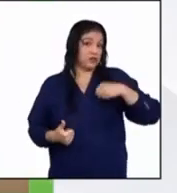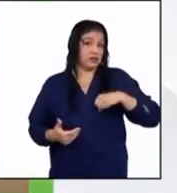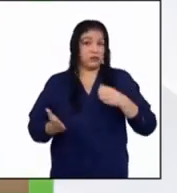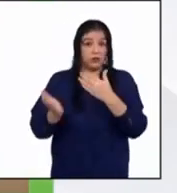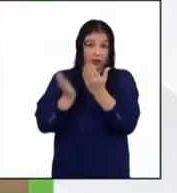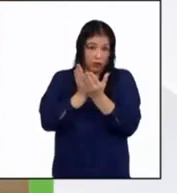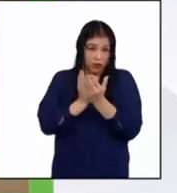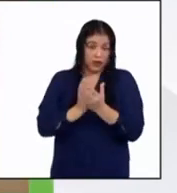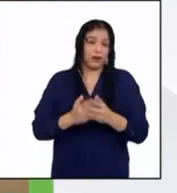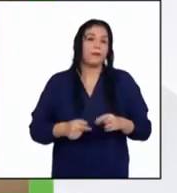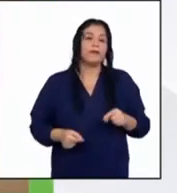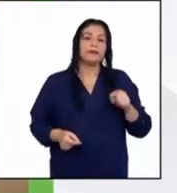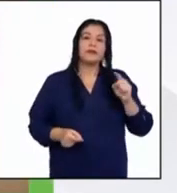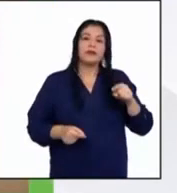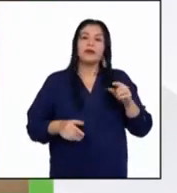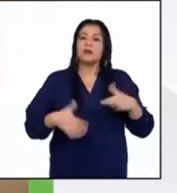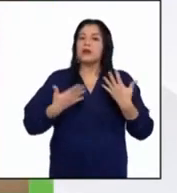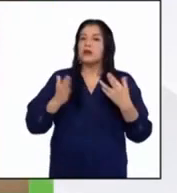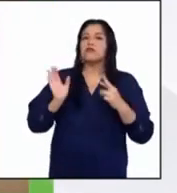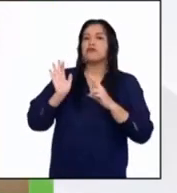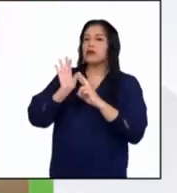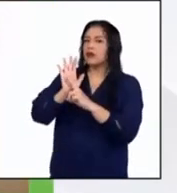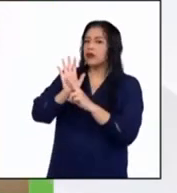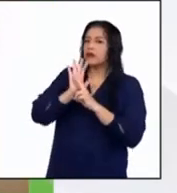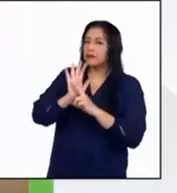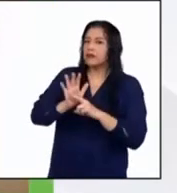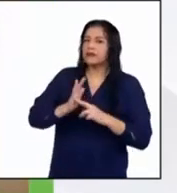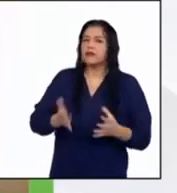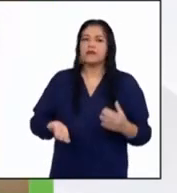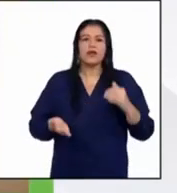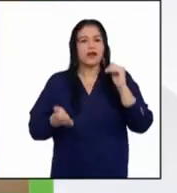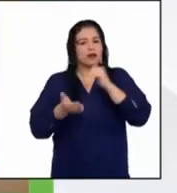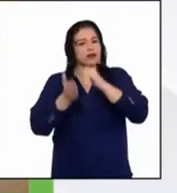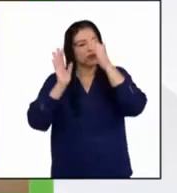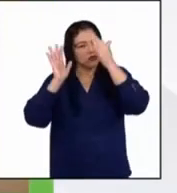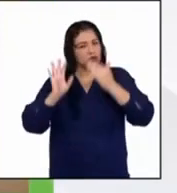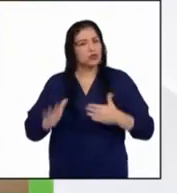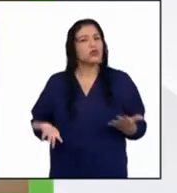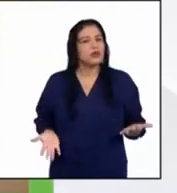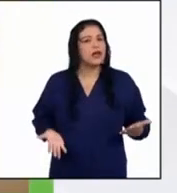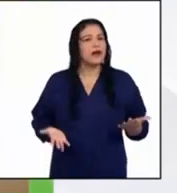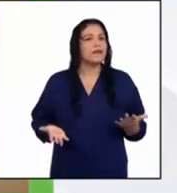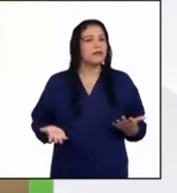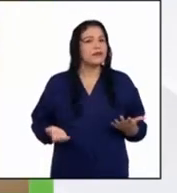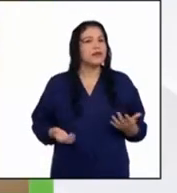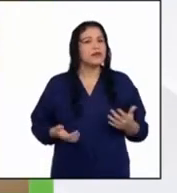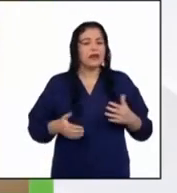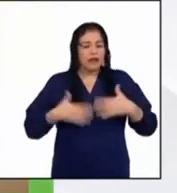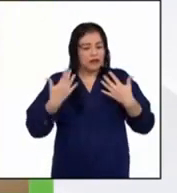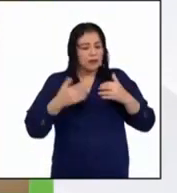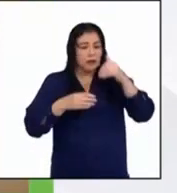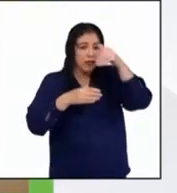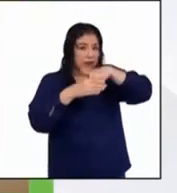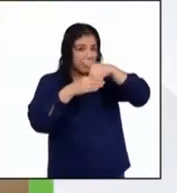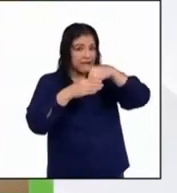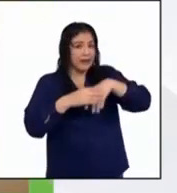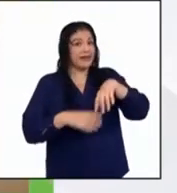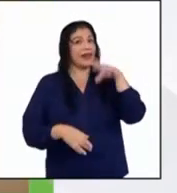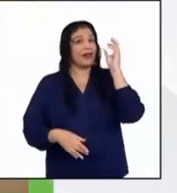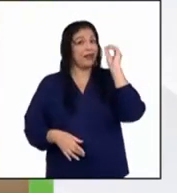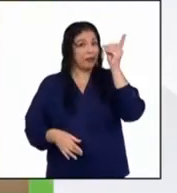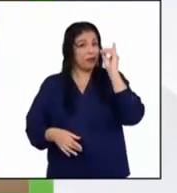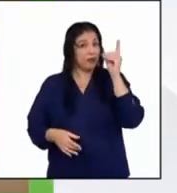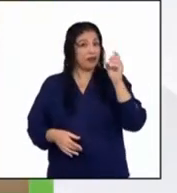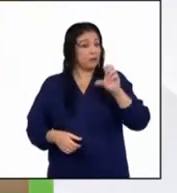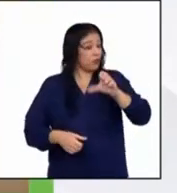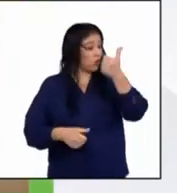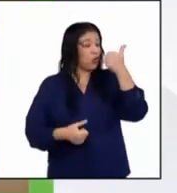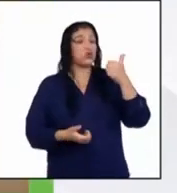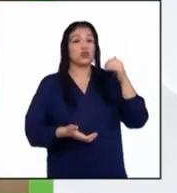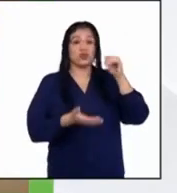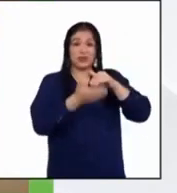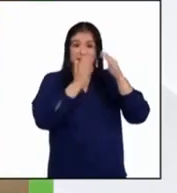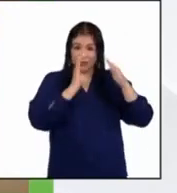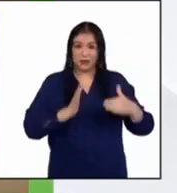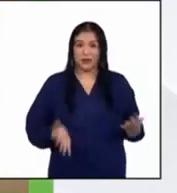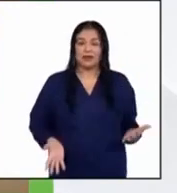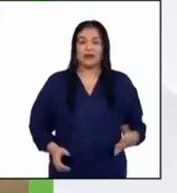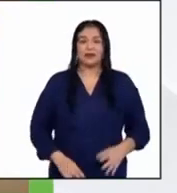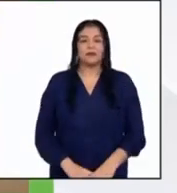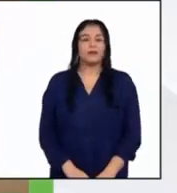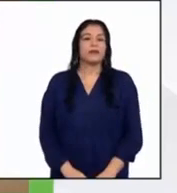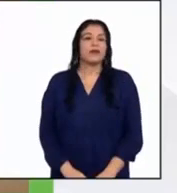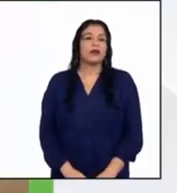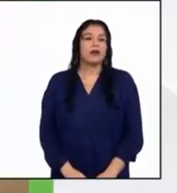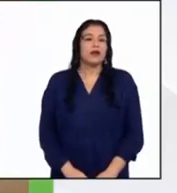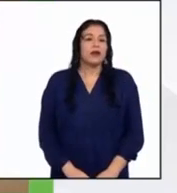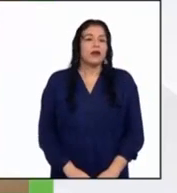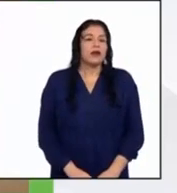un órgano representativo de estudiantes elegidos de manera democrática por sus compañeros y sus compañeras,